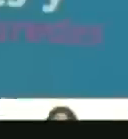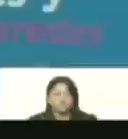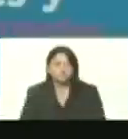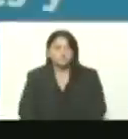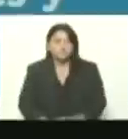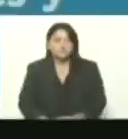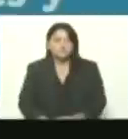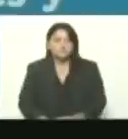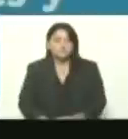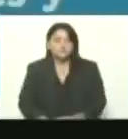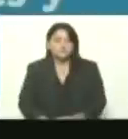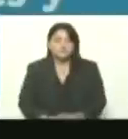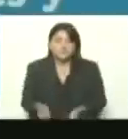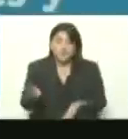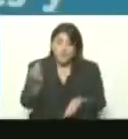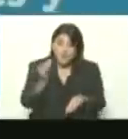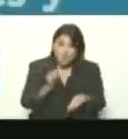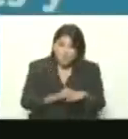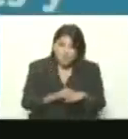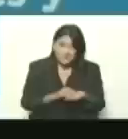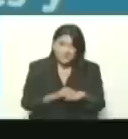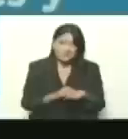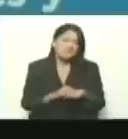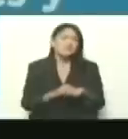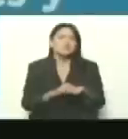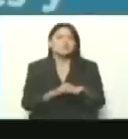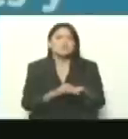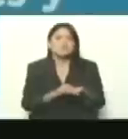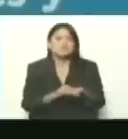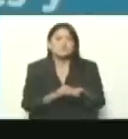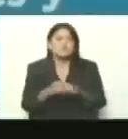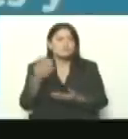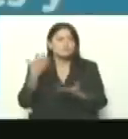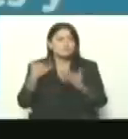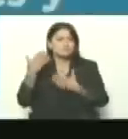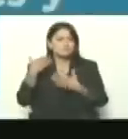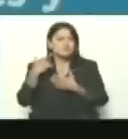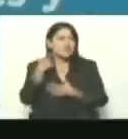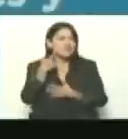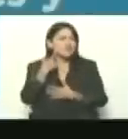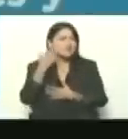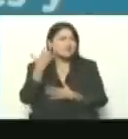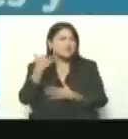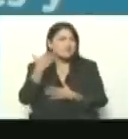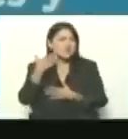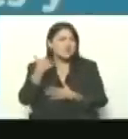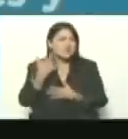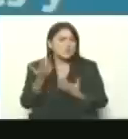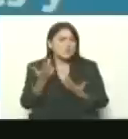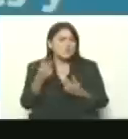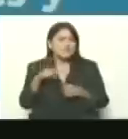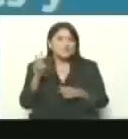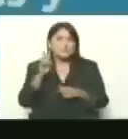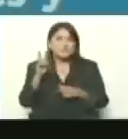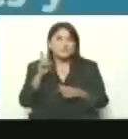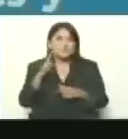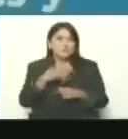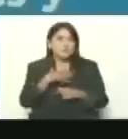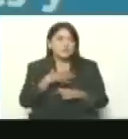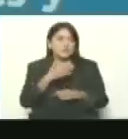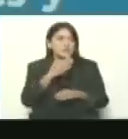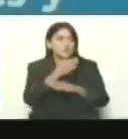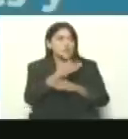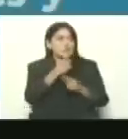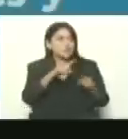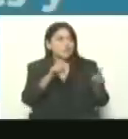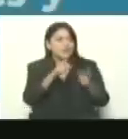regresamos al tiempo de la compañía guipuzcoana, al tiempo colonial, donde Venezuela no podía salir a comprar lo que